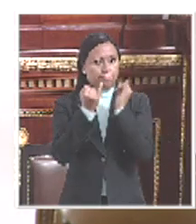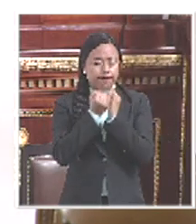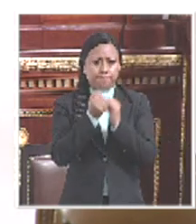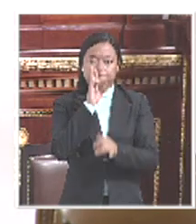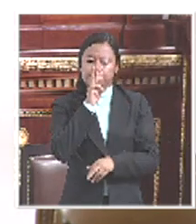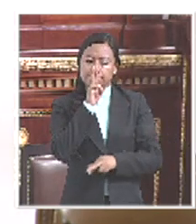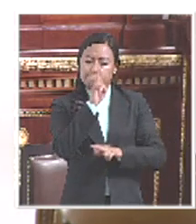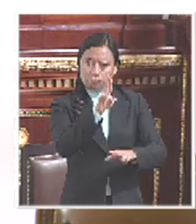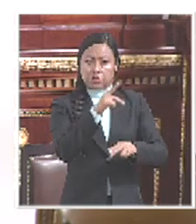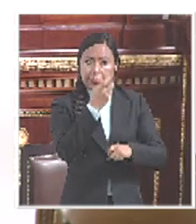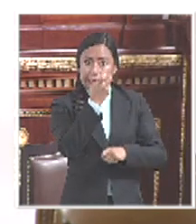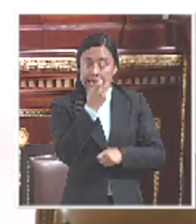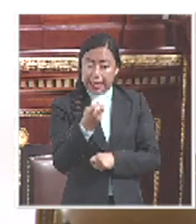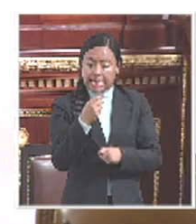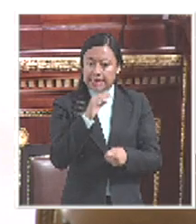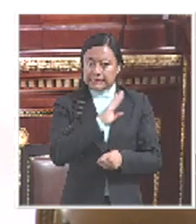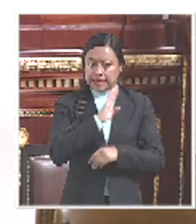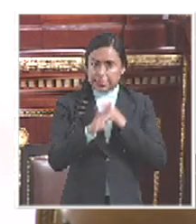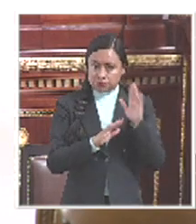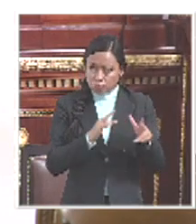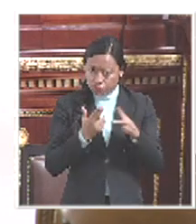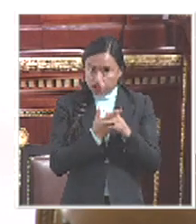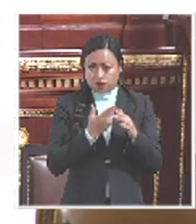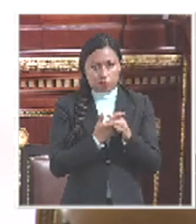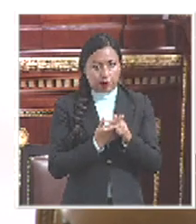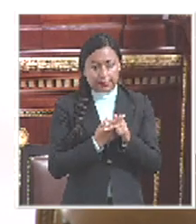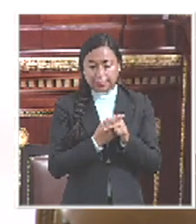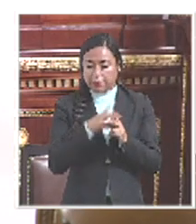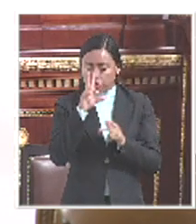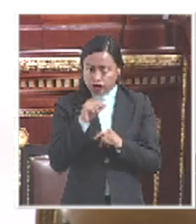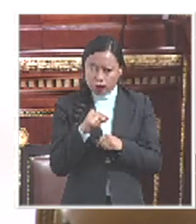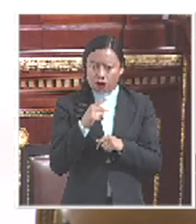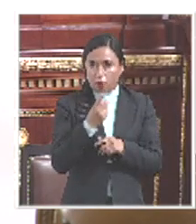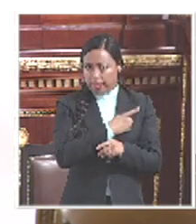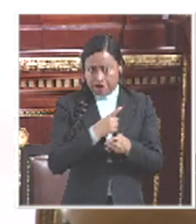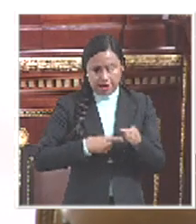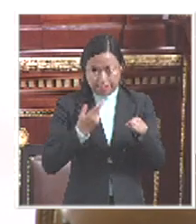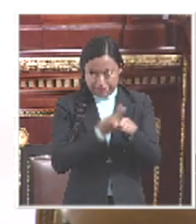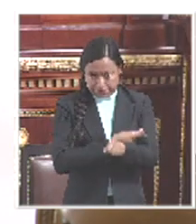esas muertes que nunca debieron ser requiere de una coordinación y